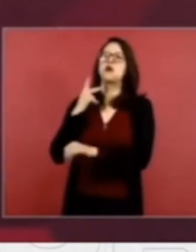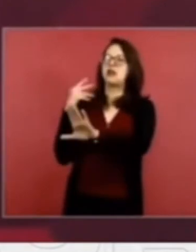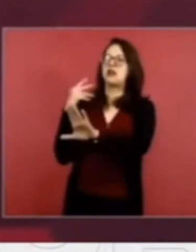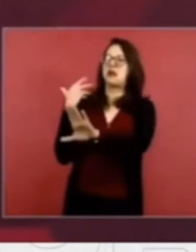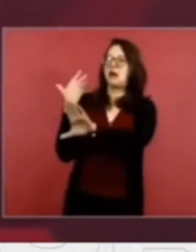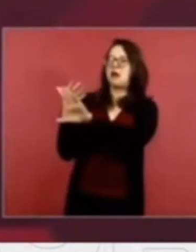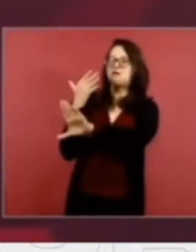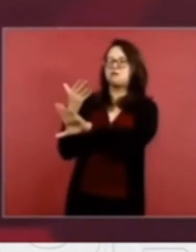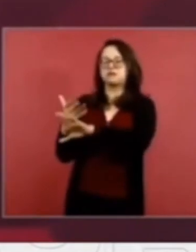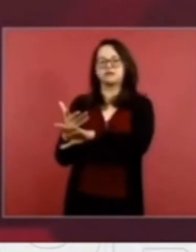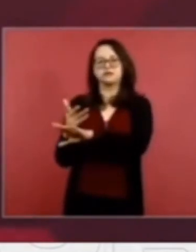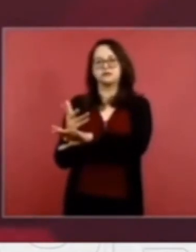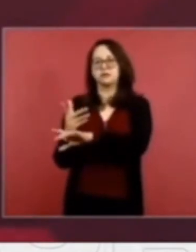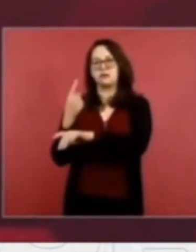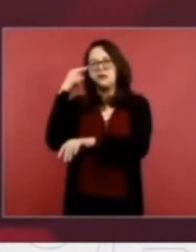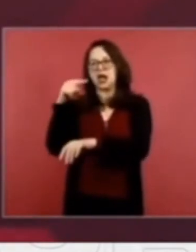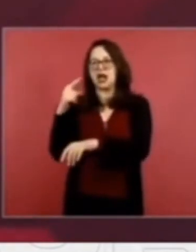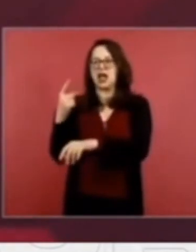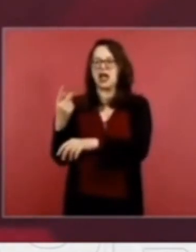políticos electorales.